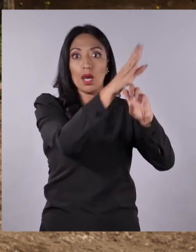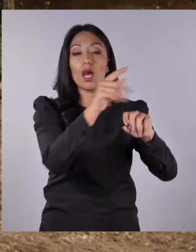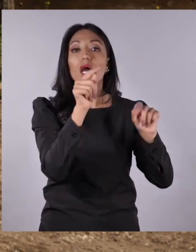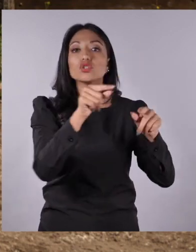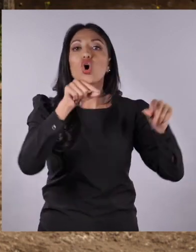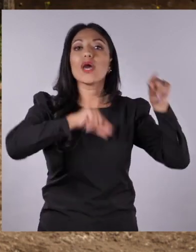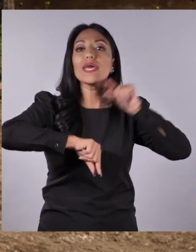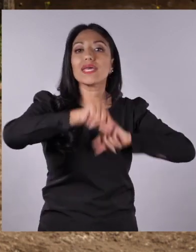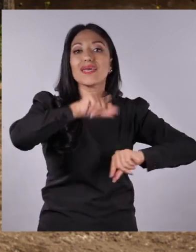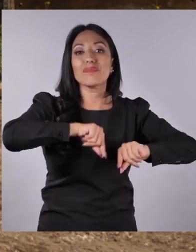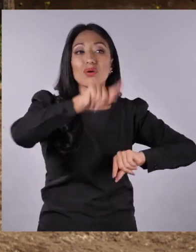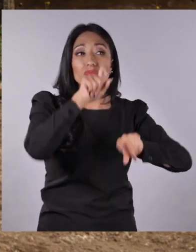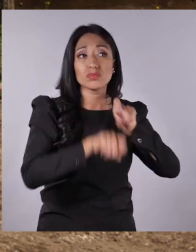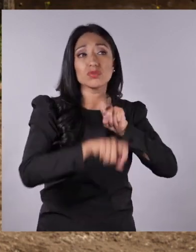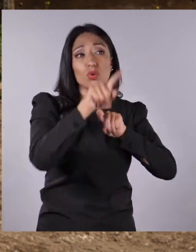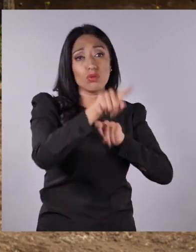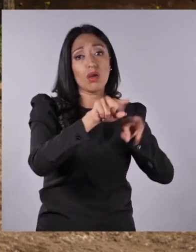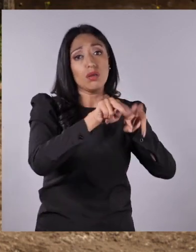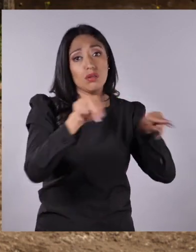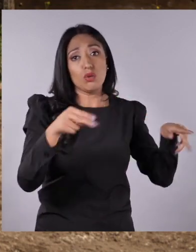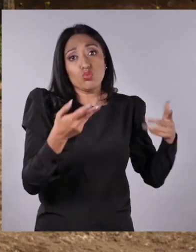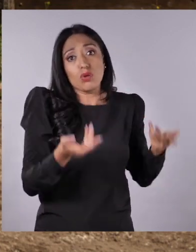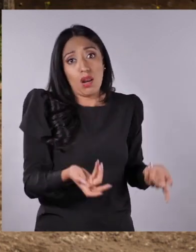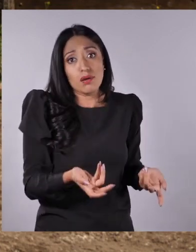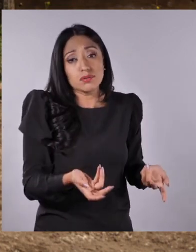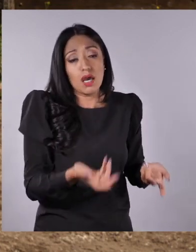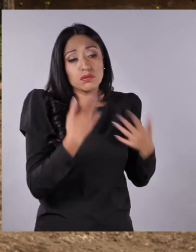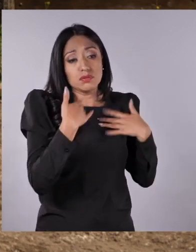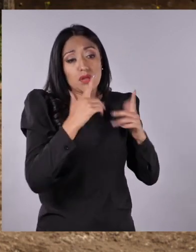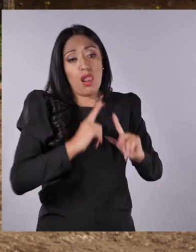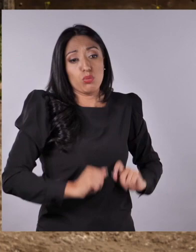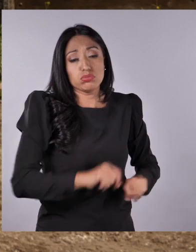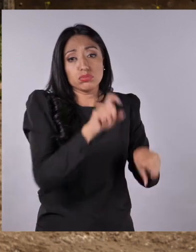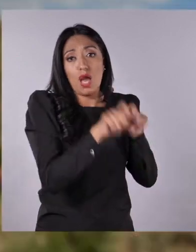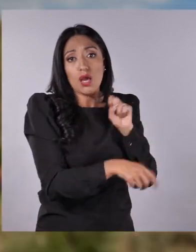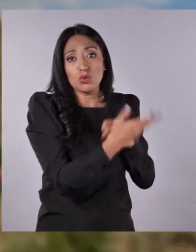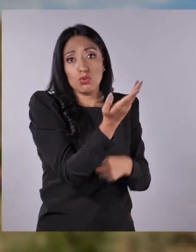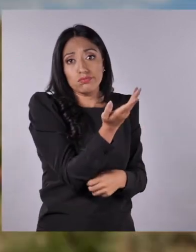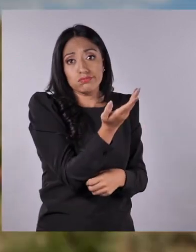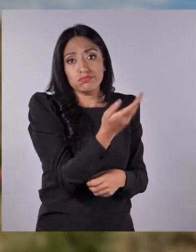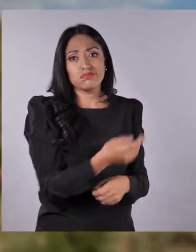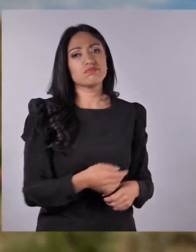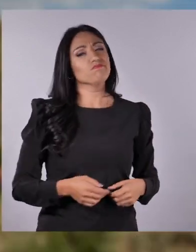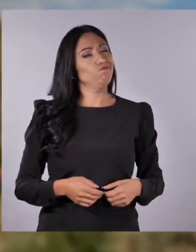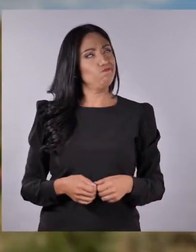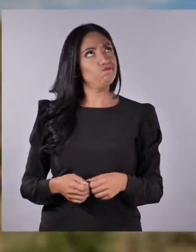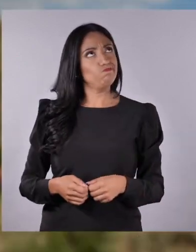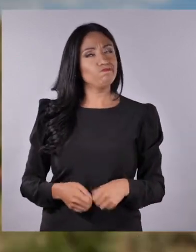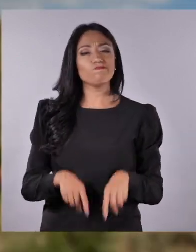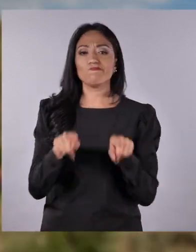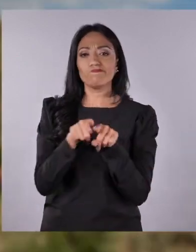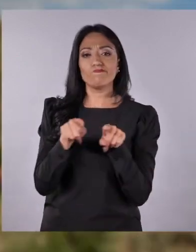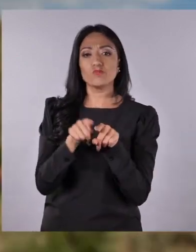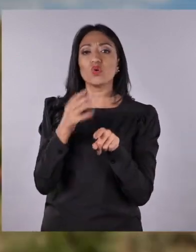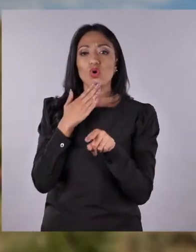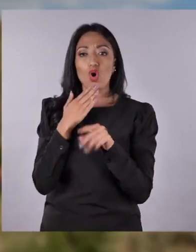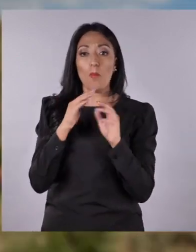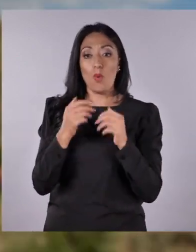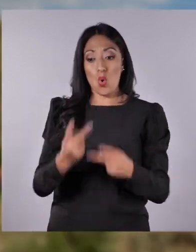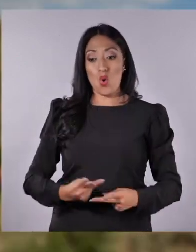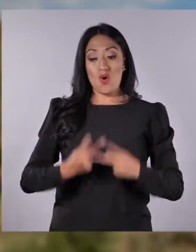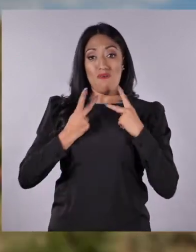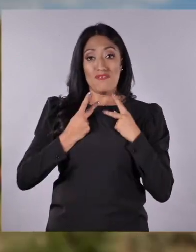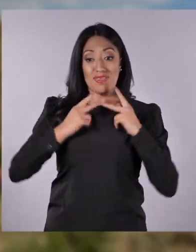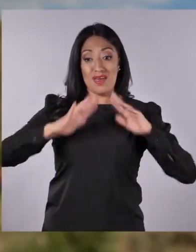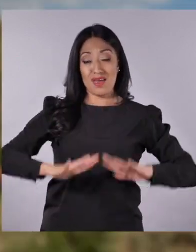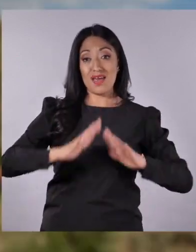químicos. Y vainas que dañan un montón la naturaleza y nuestra salud. Es un poco la misma diferencia de la vida aislada y